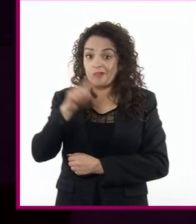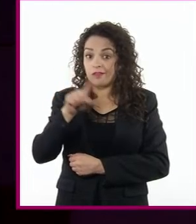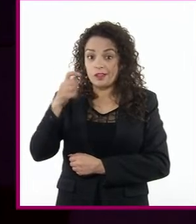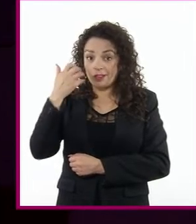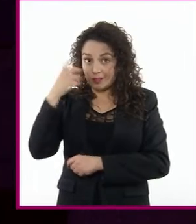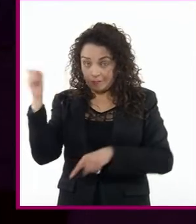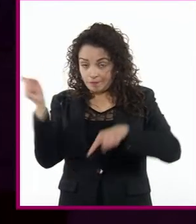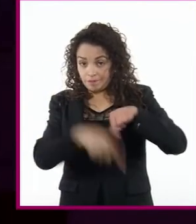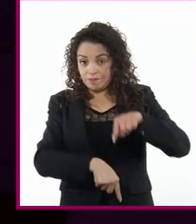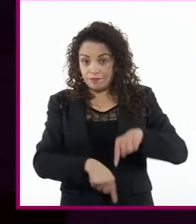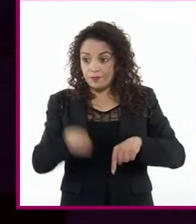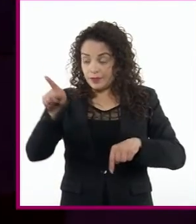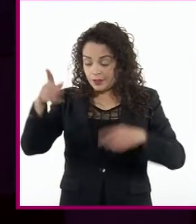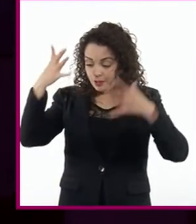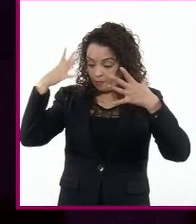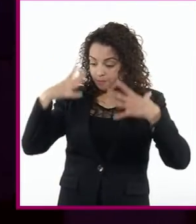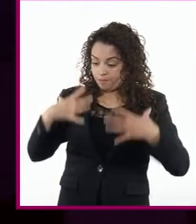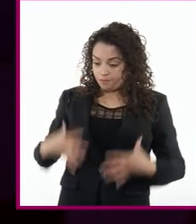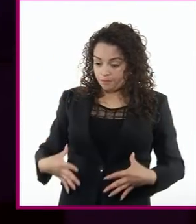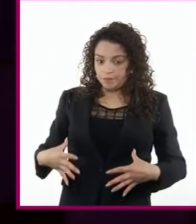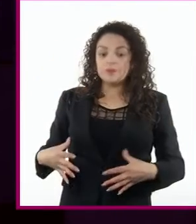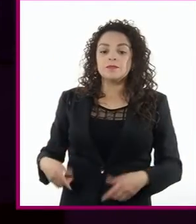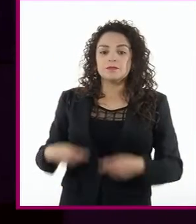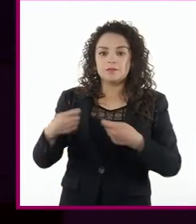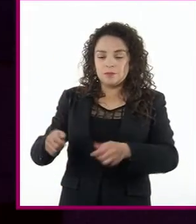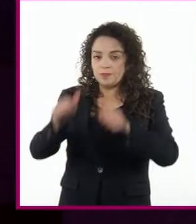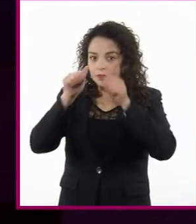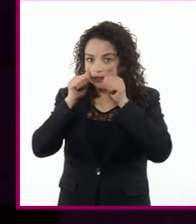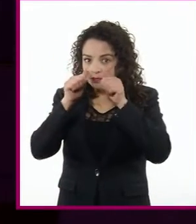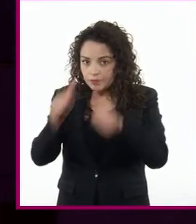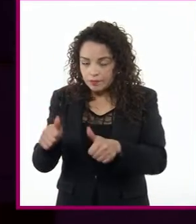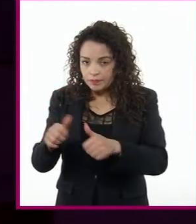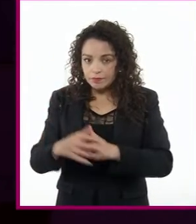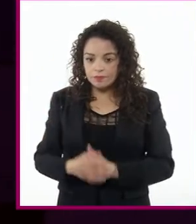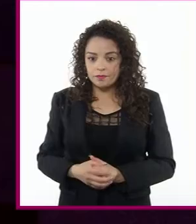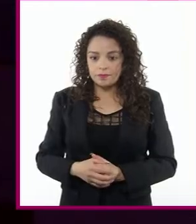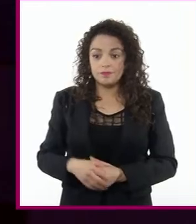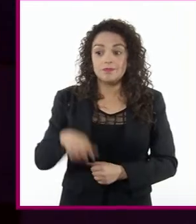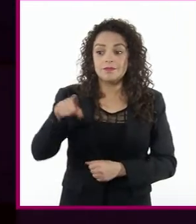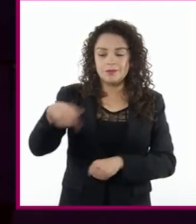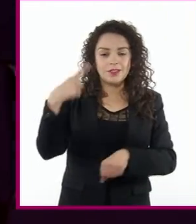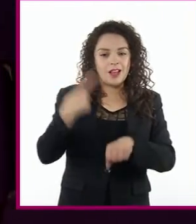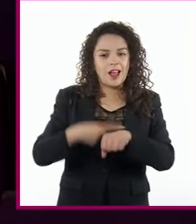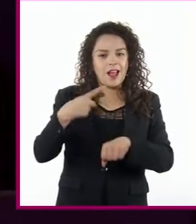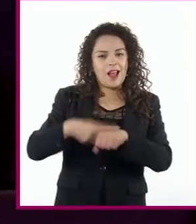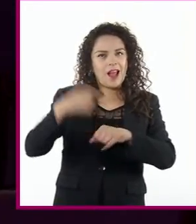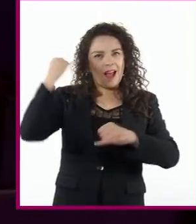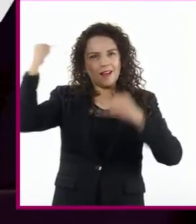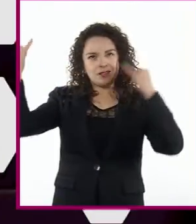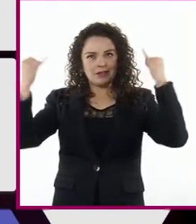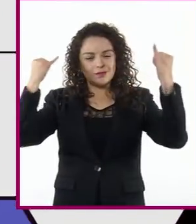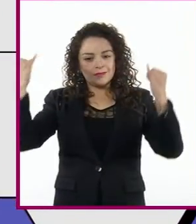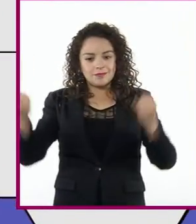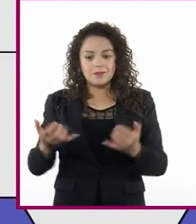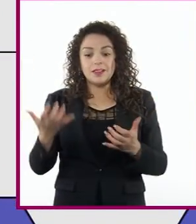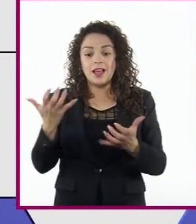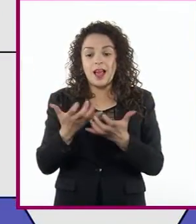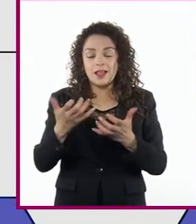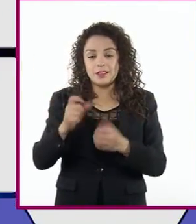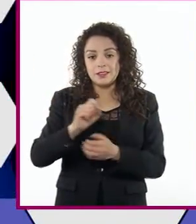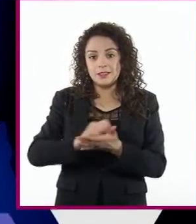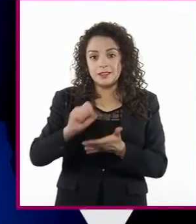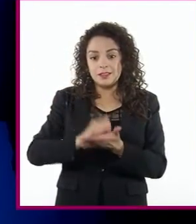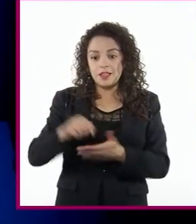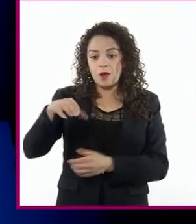Se disfraza y le asiste. El enfermo imaginario, de Molière.